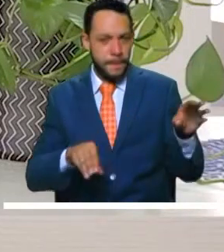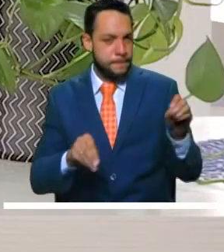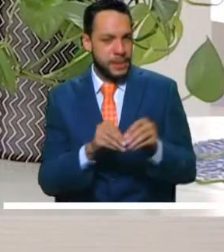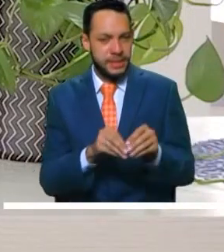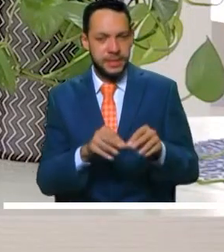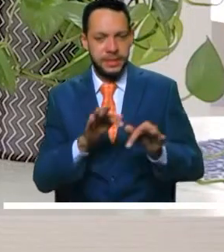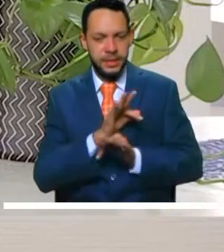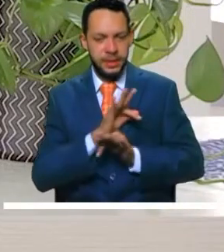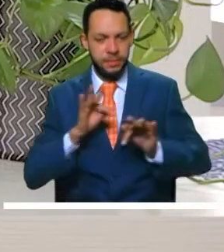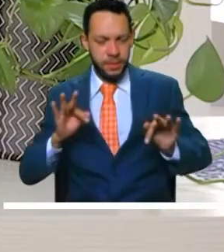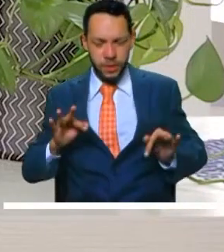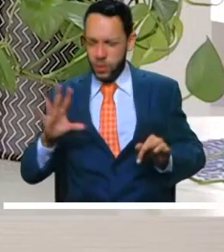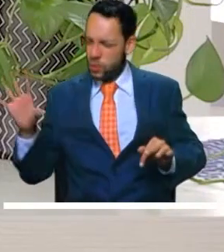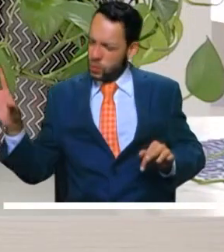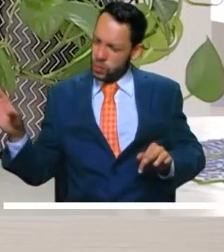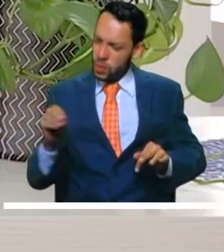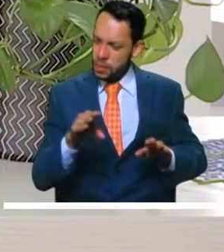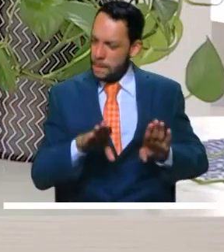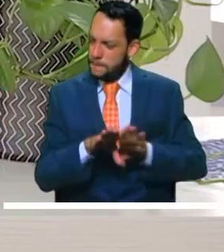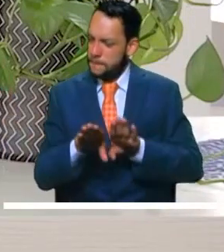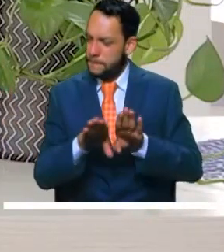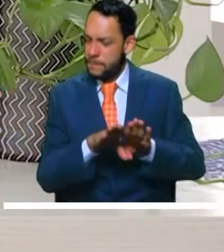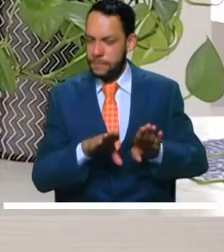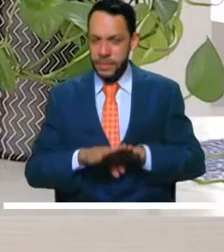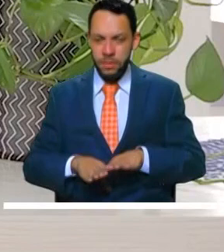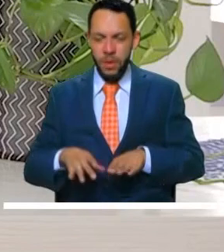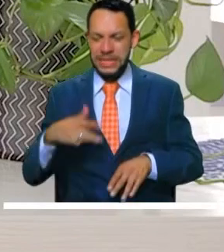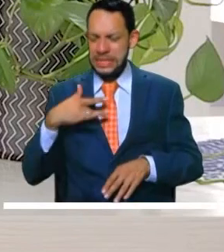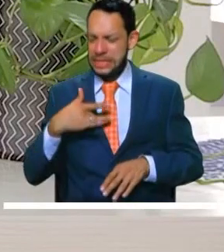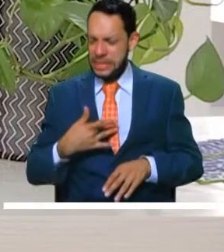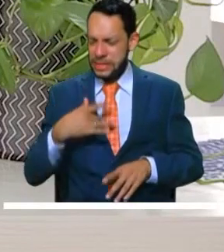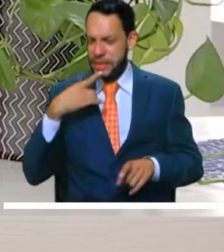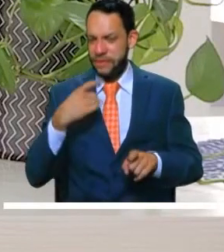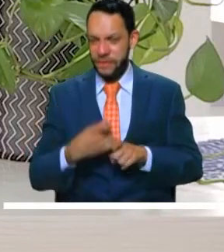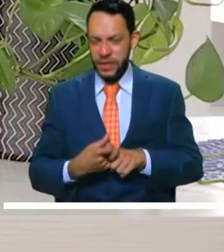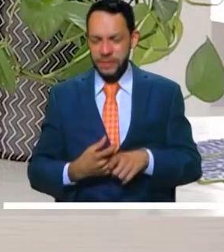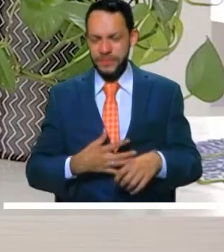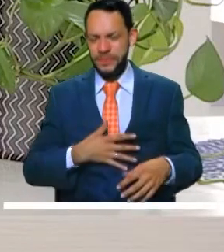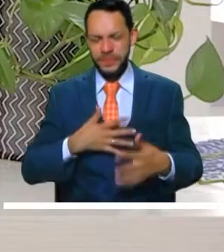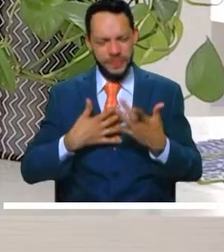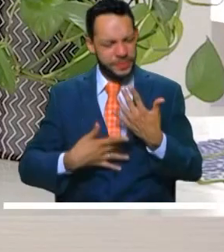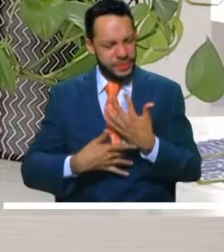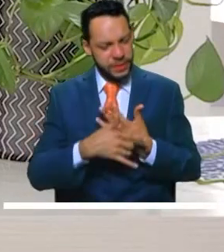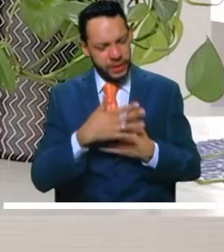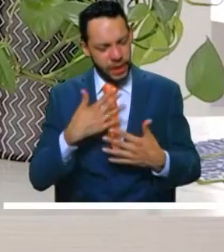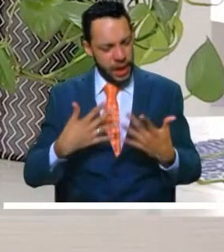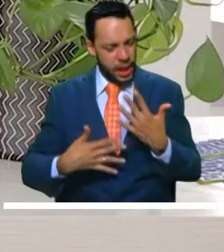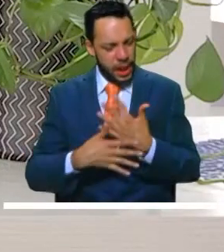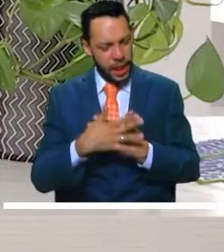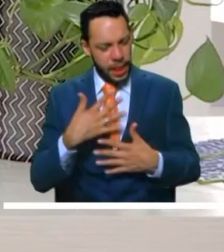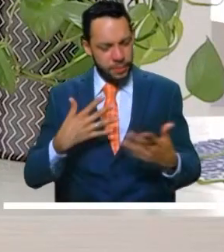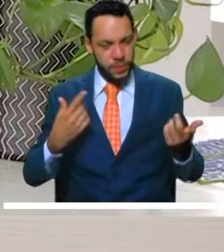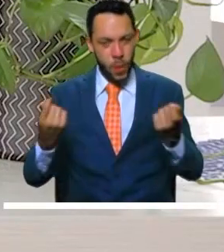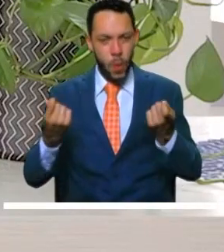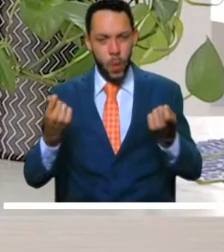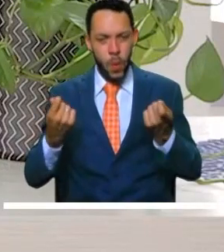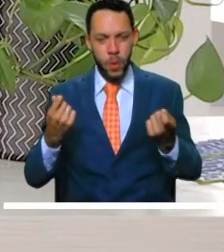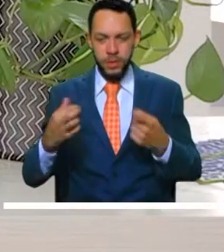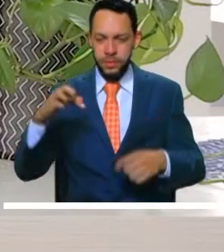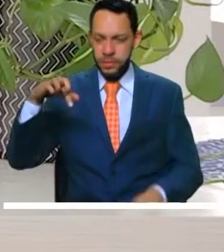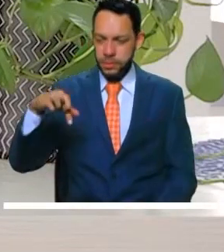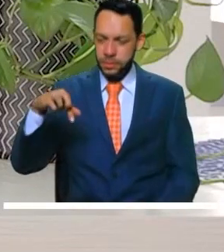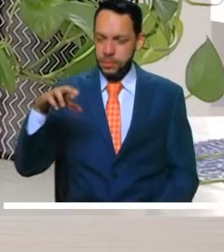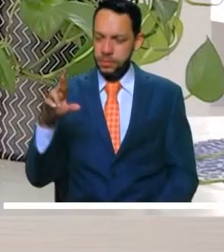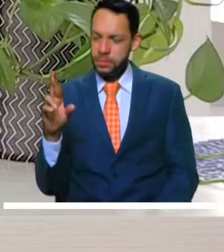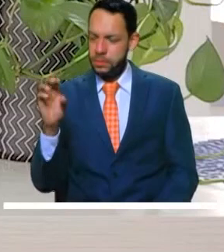las personas deberían tener. Cualquier síntoma digestivo que tú tengas debe manejarse con probióticos. Hay probióticos que yo puedo hacer en